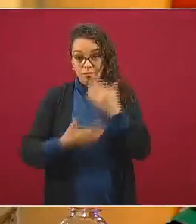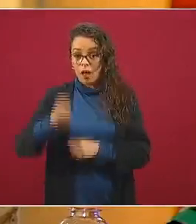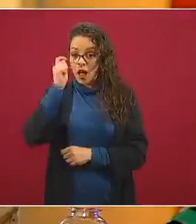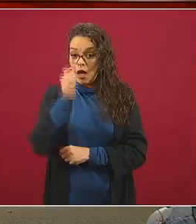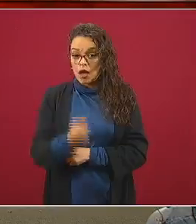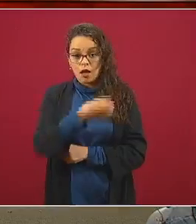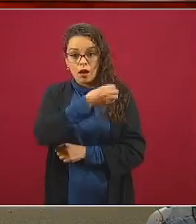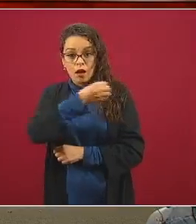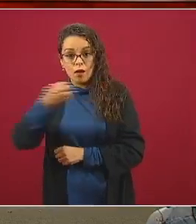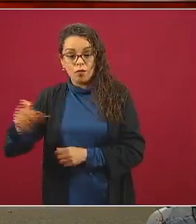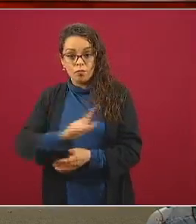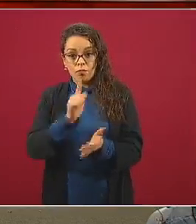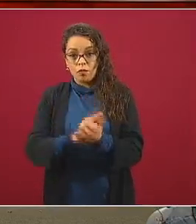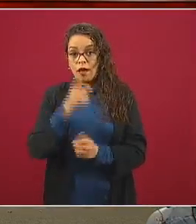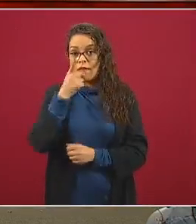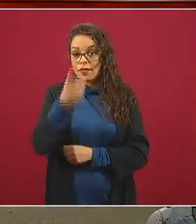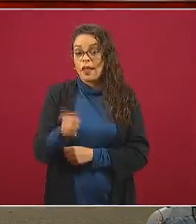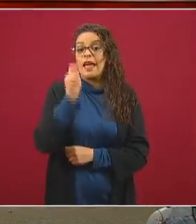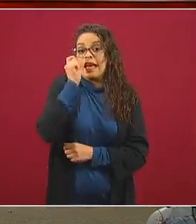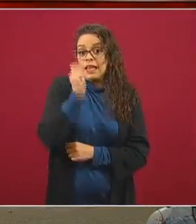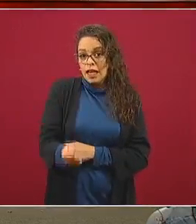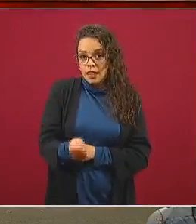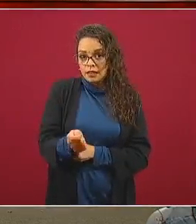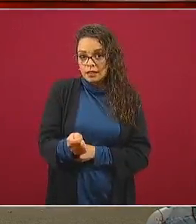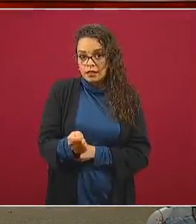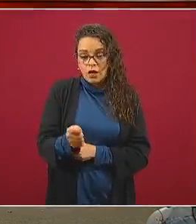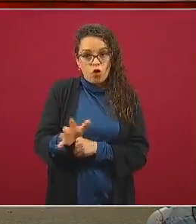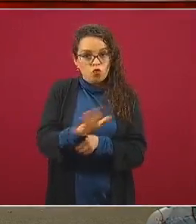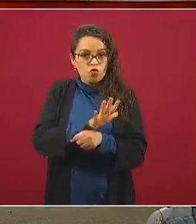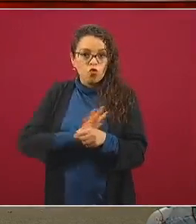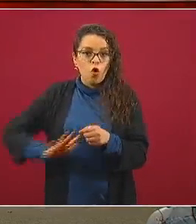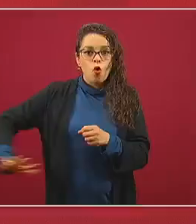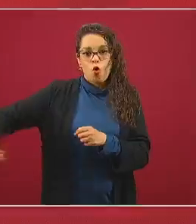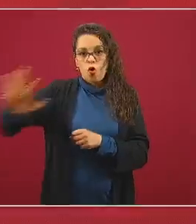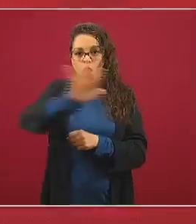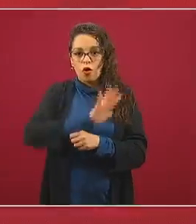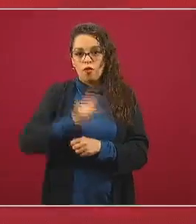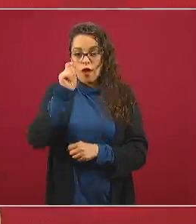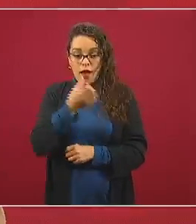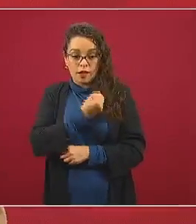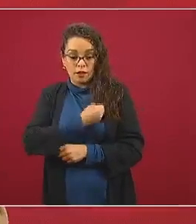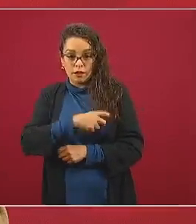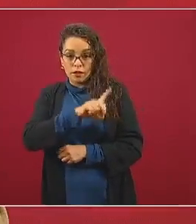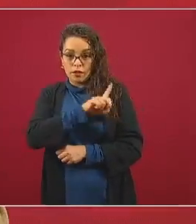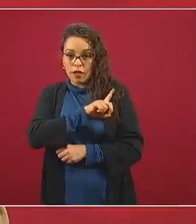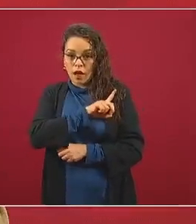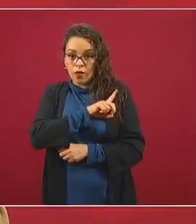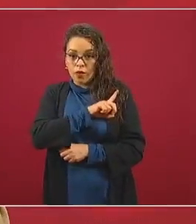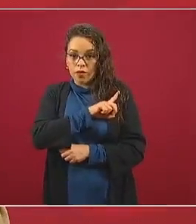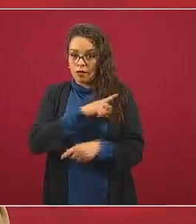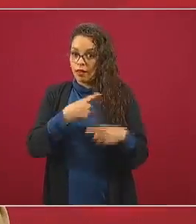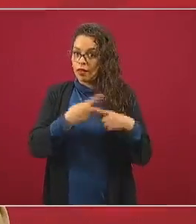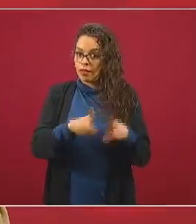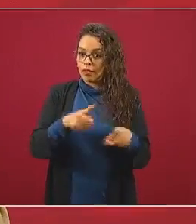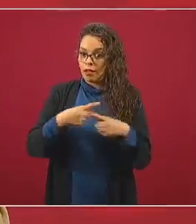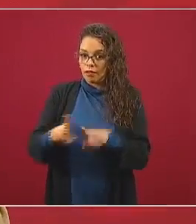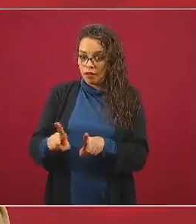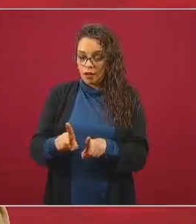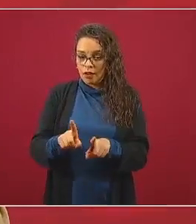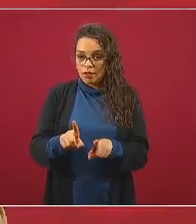sanitario que es de aplicación general, ya sea en todo el territorio o como será ahora en las distintas entidades